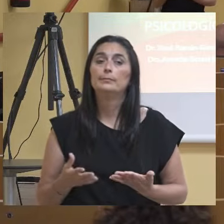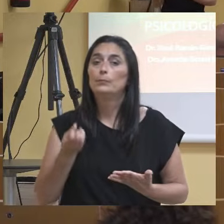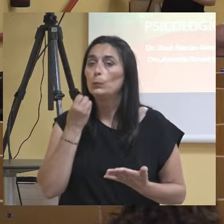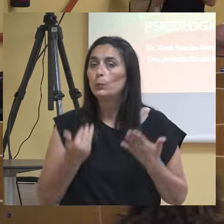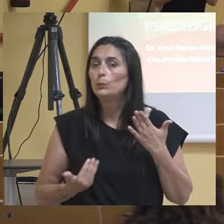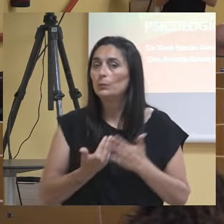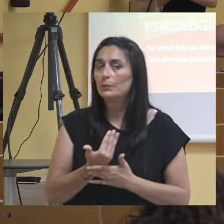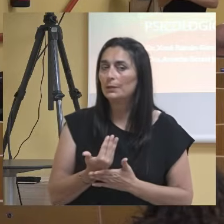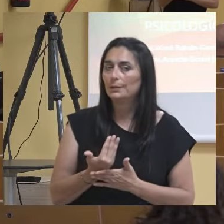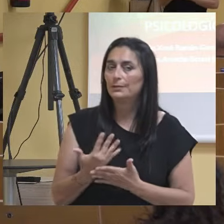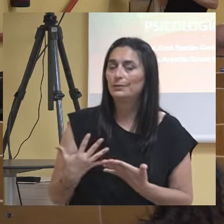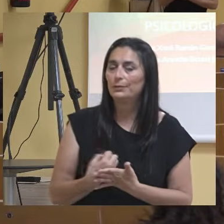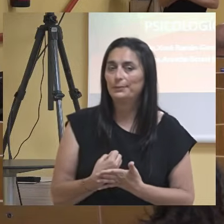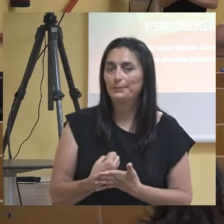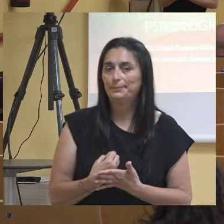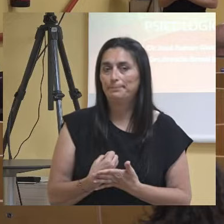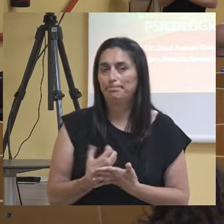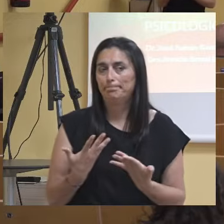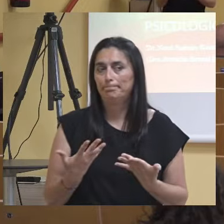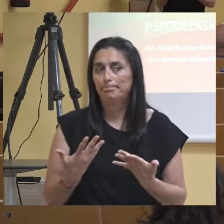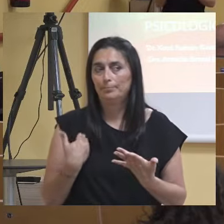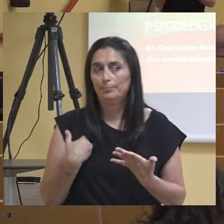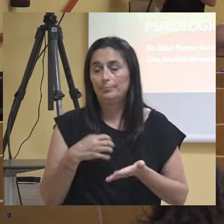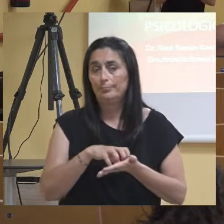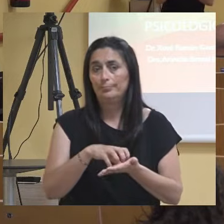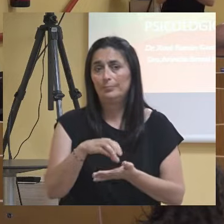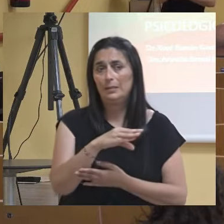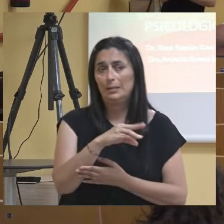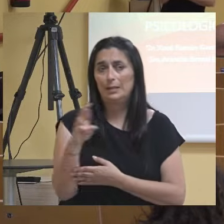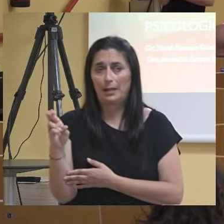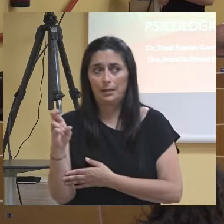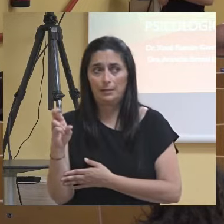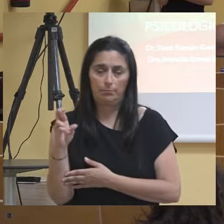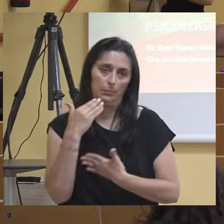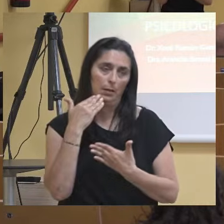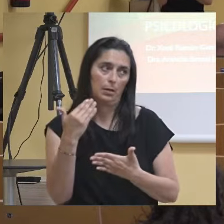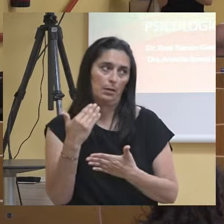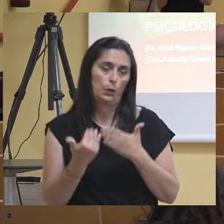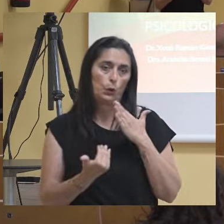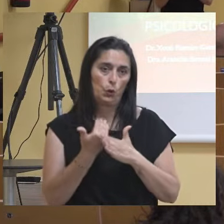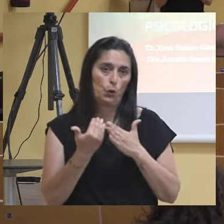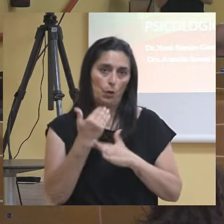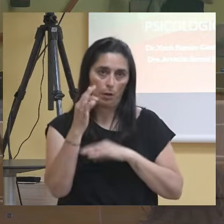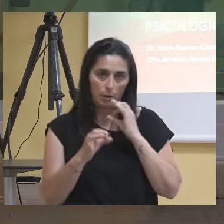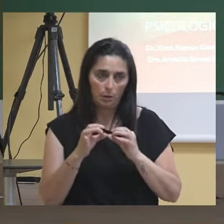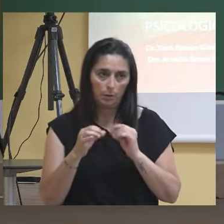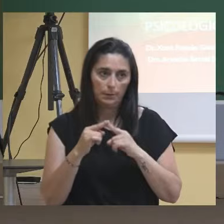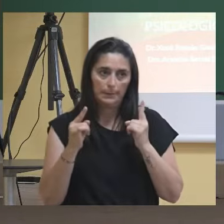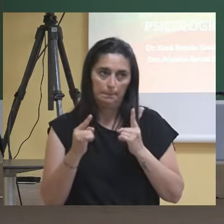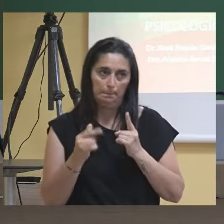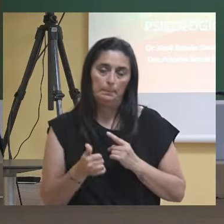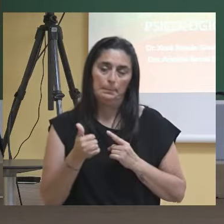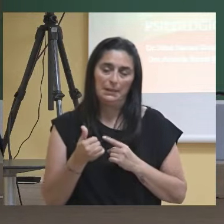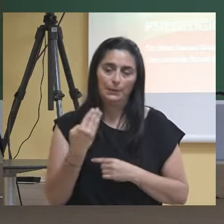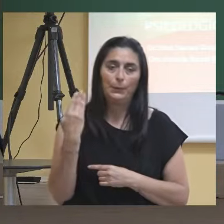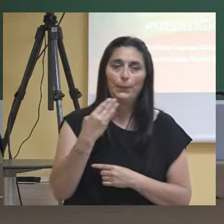Buenos días a todos. Muchas gracias al CREER por crear estas jornadas, ¿no? Y particularmente a Begoña y a